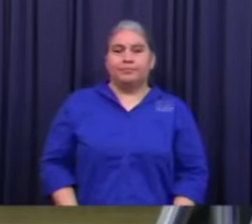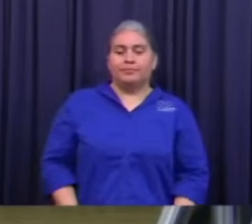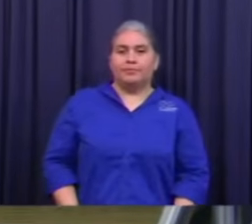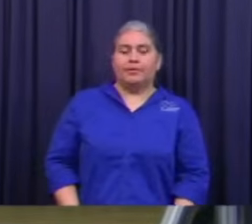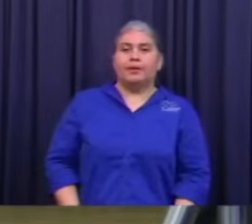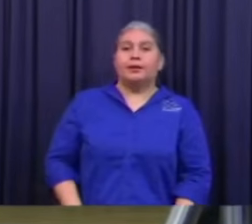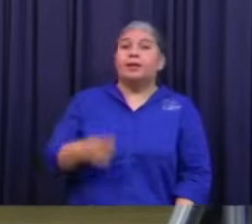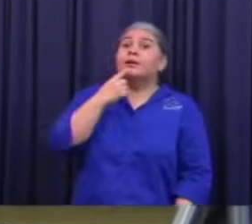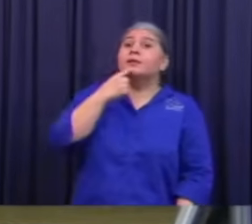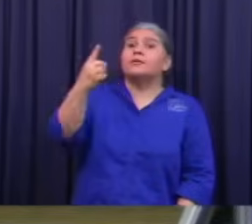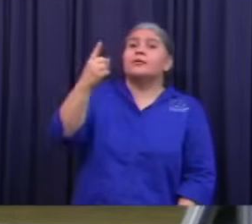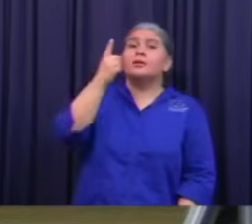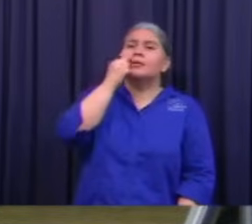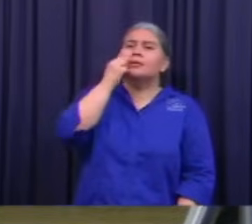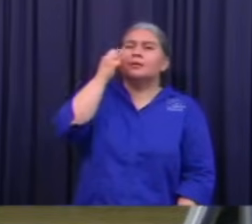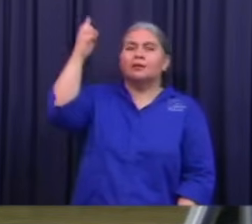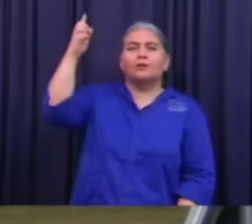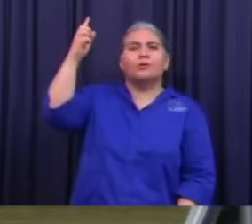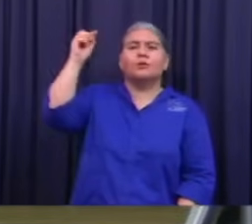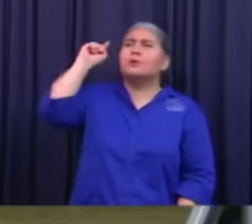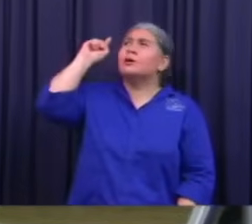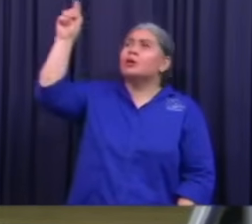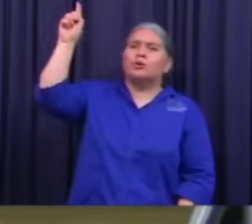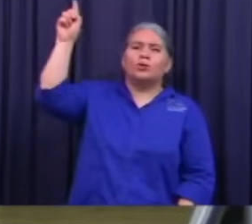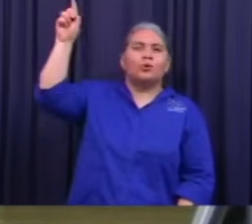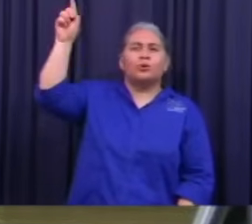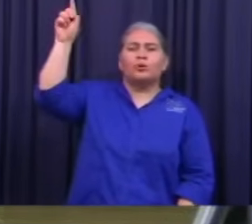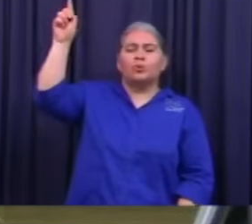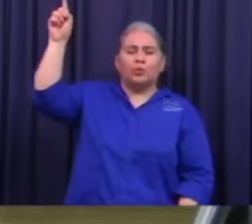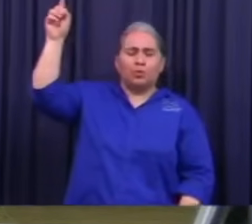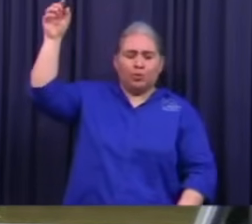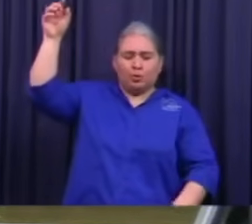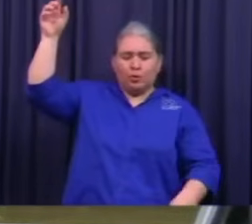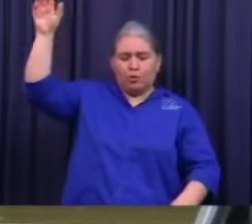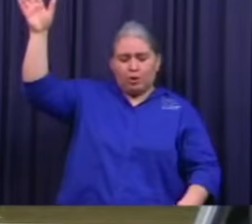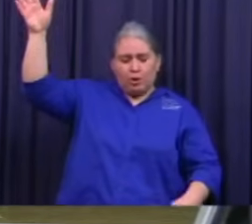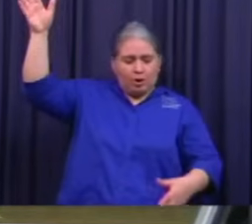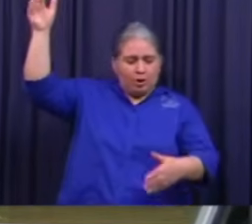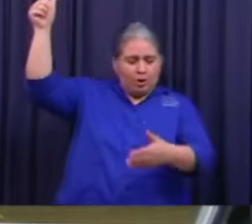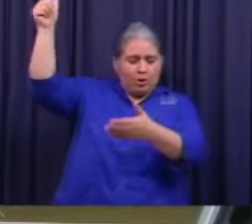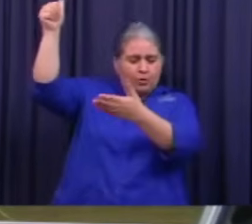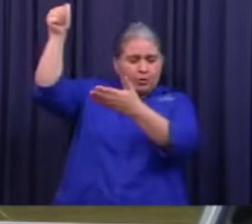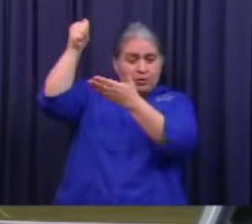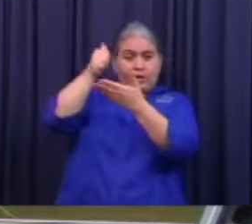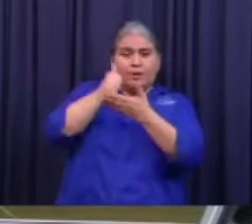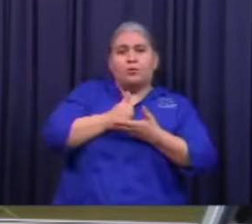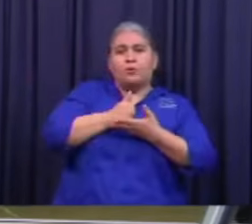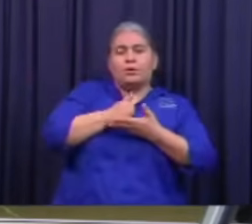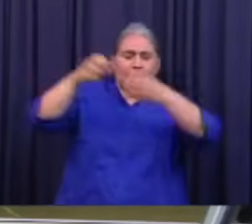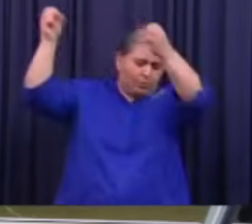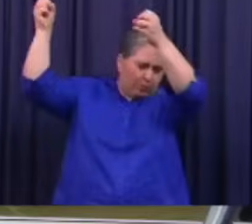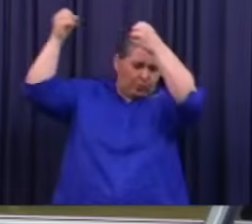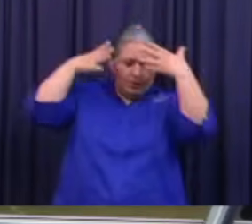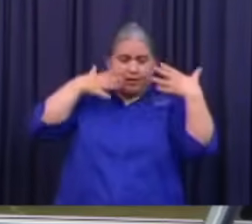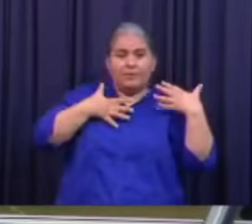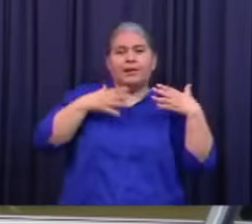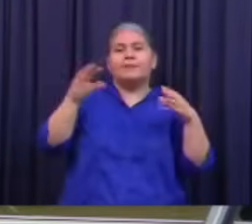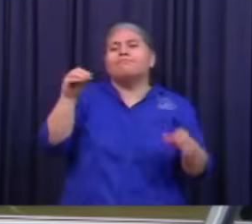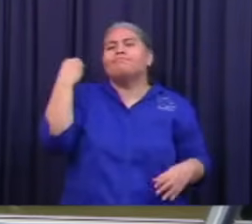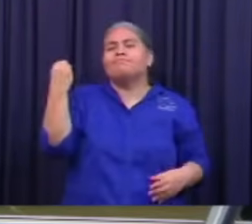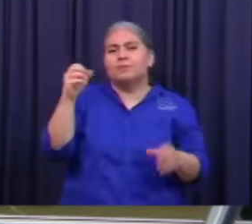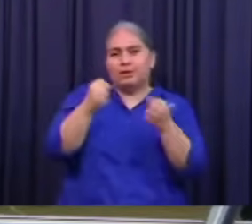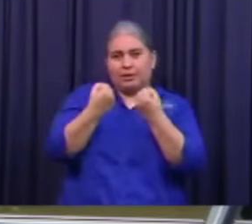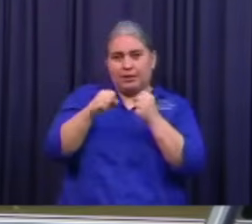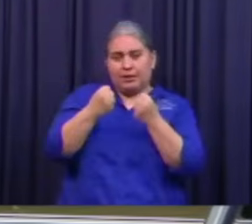ignorancia tú te manifiestas y nos orientas para que hagamos lo que tenemos que hacer en medio de nuestras debilidades Gracias Papito lindo